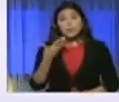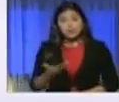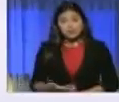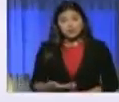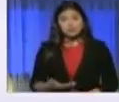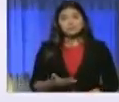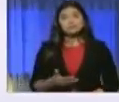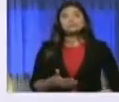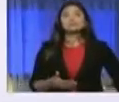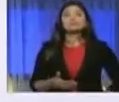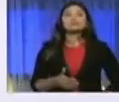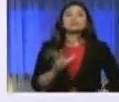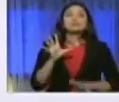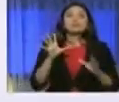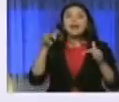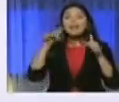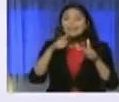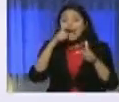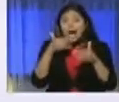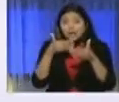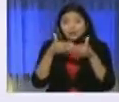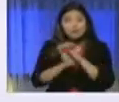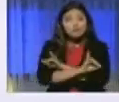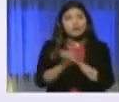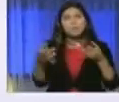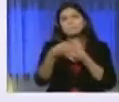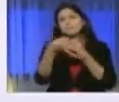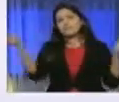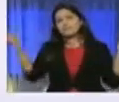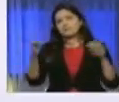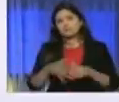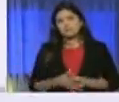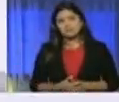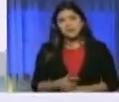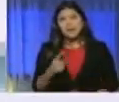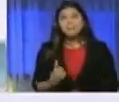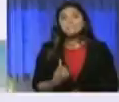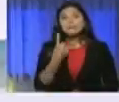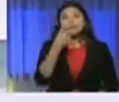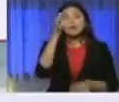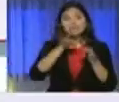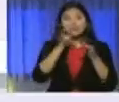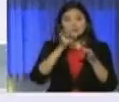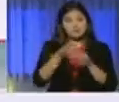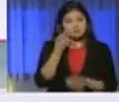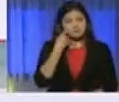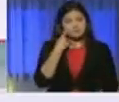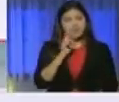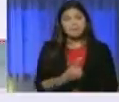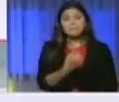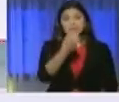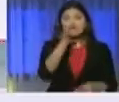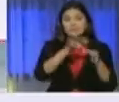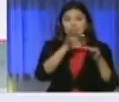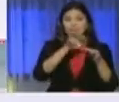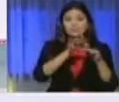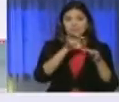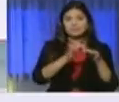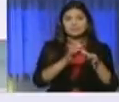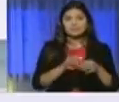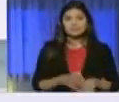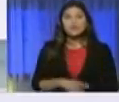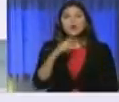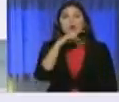un cierre de año espectacular. Primero de septiembre, anótelo, septiembre,